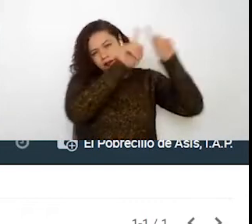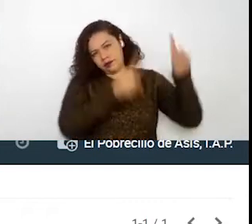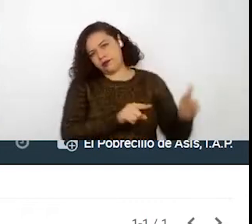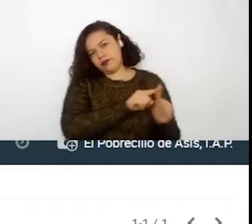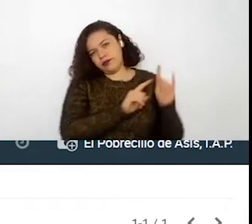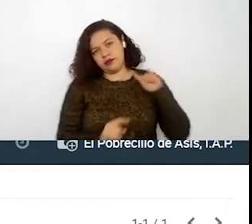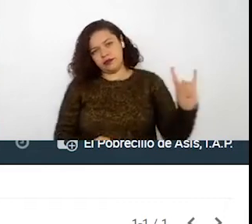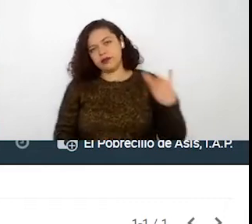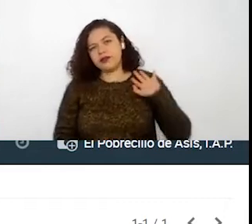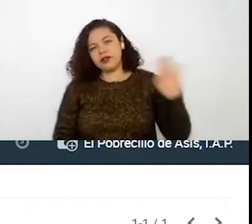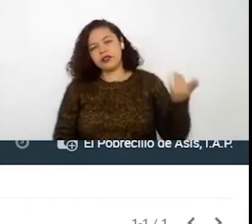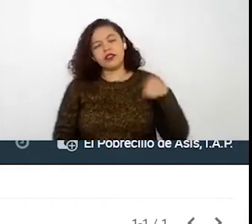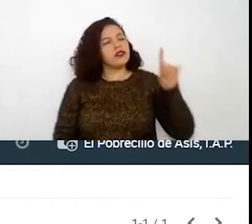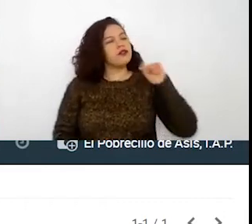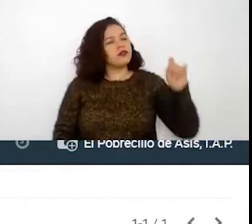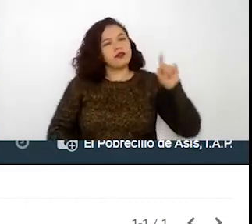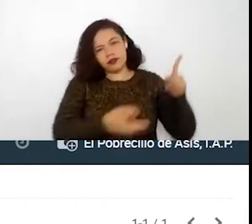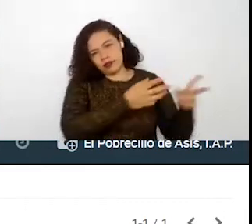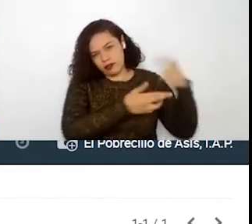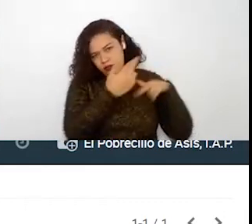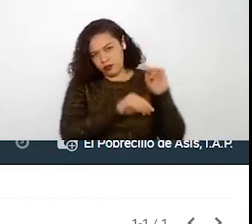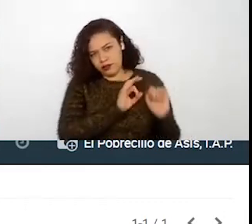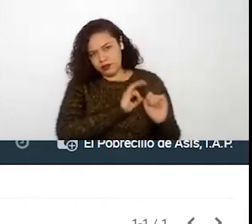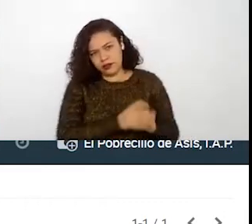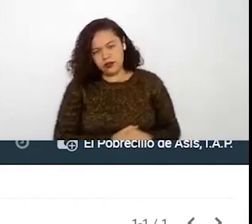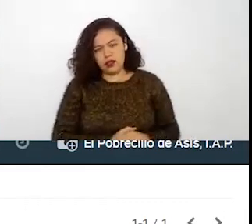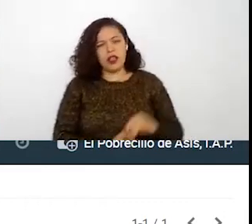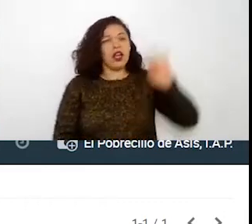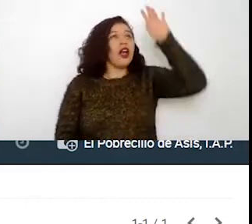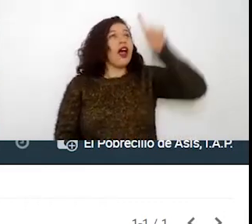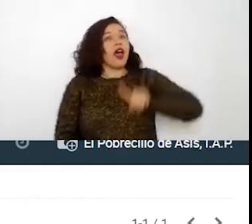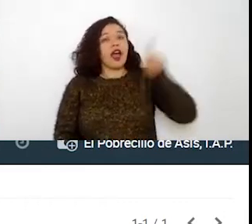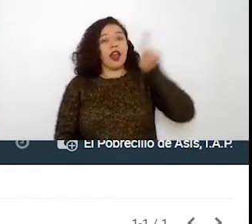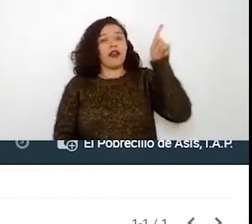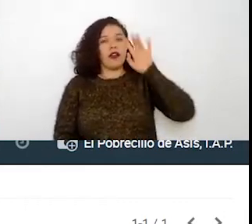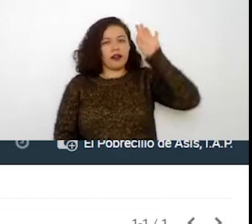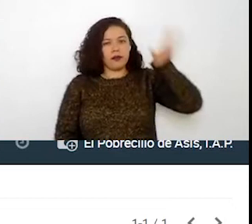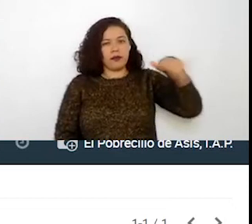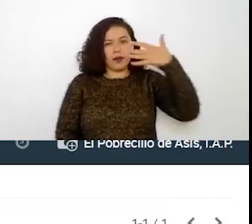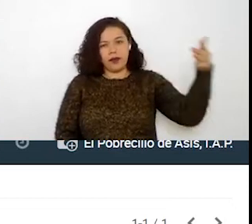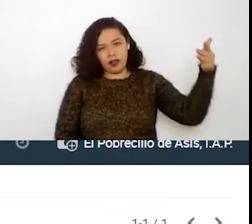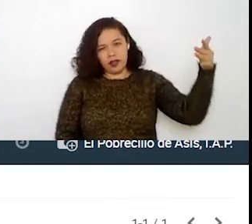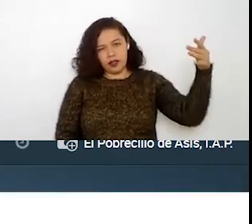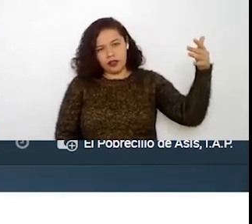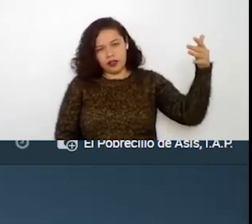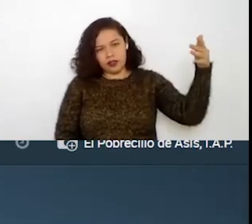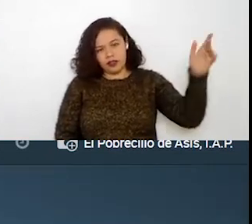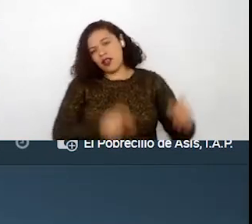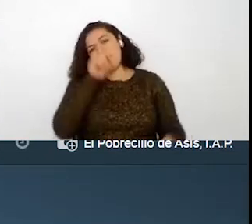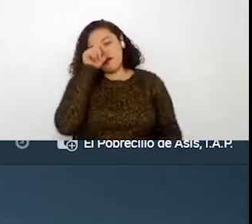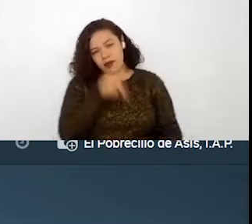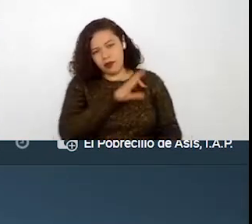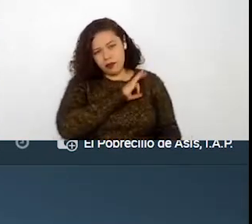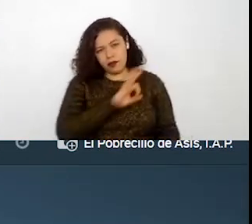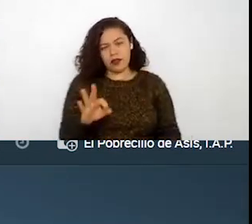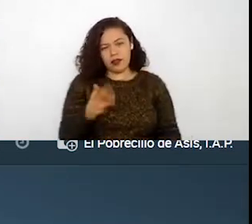este volver a verlo en este icono de acá de aquí arriba que también podemos